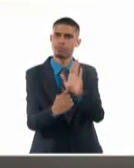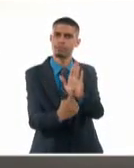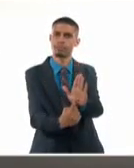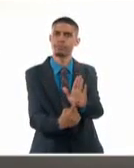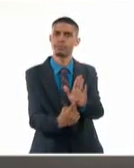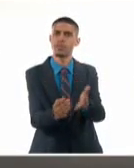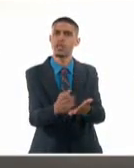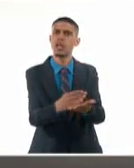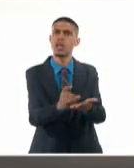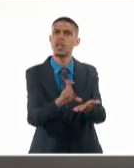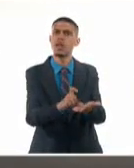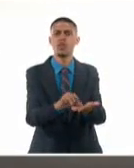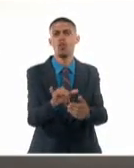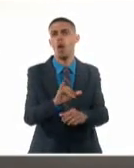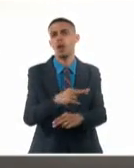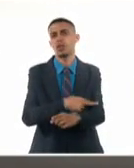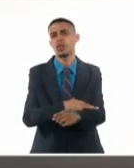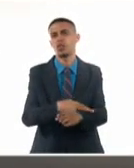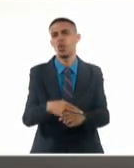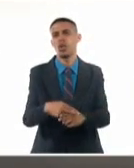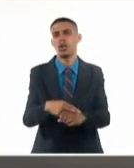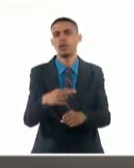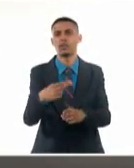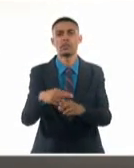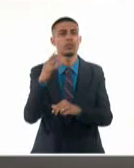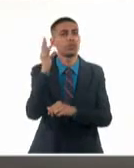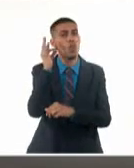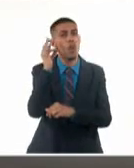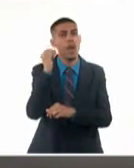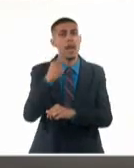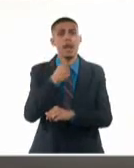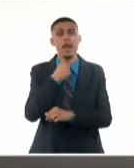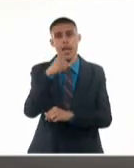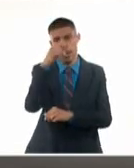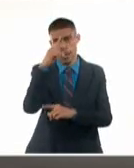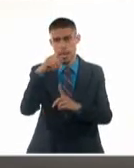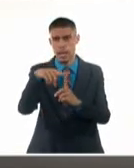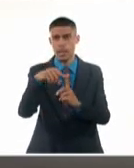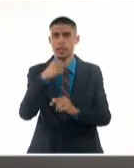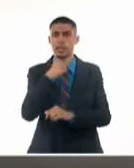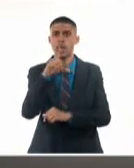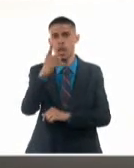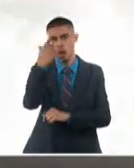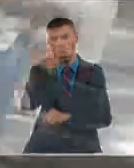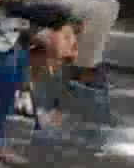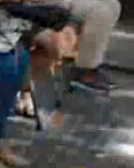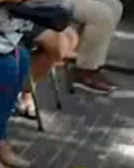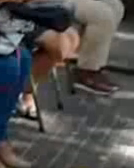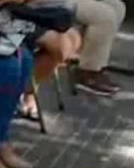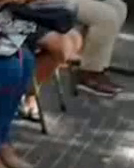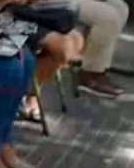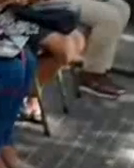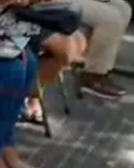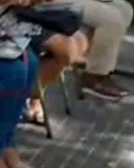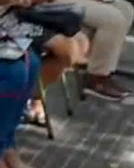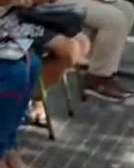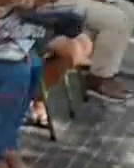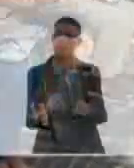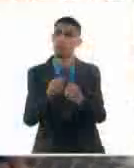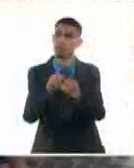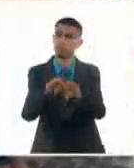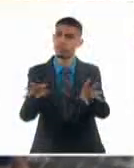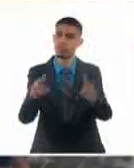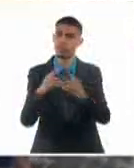de la leyenda de Estela Bravo, Ernesto Mario Bravo y Olga Rosa Gómez Cortés. El volumen, publicado por la Oficina